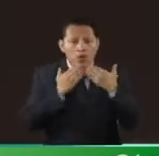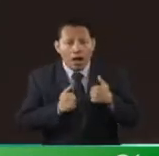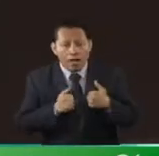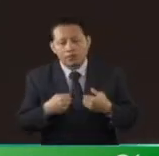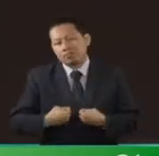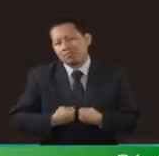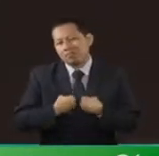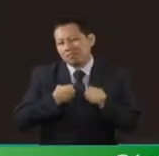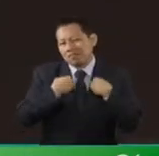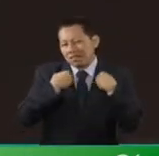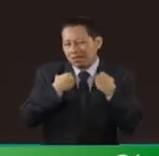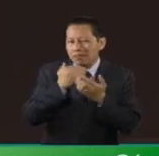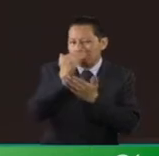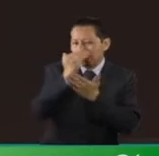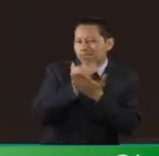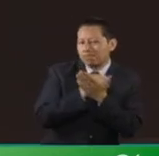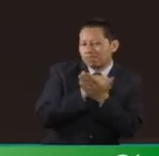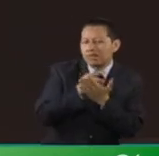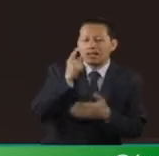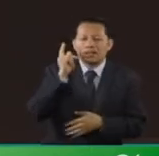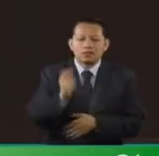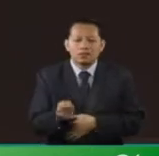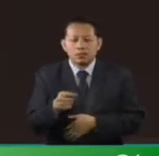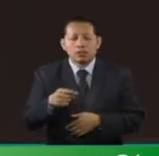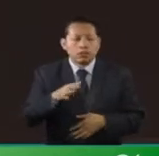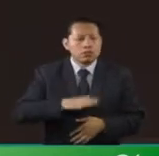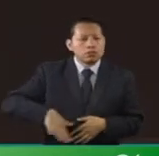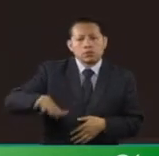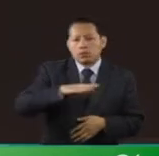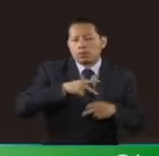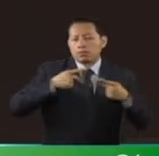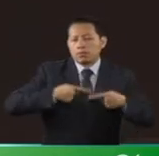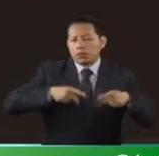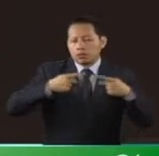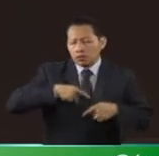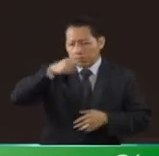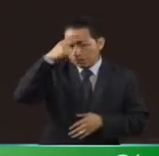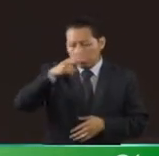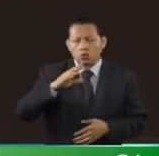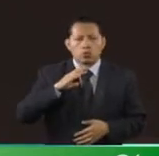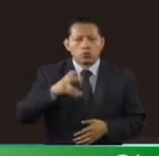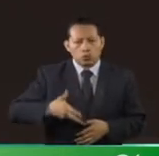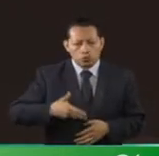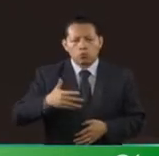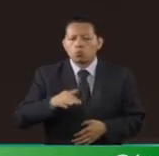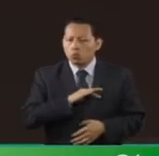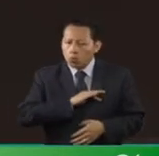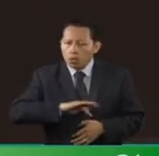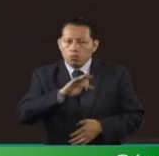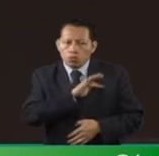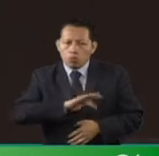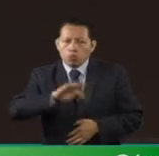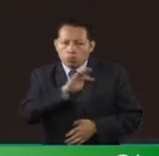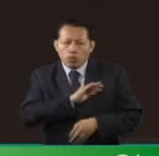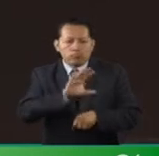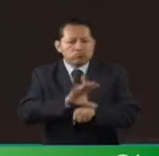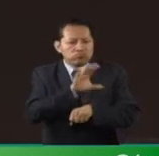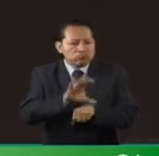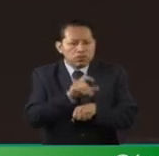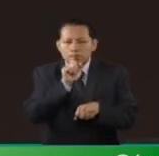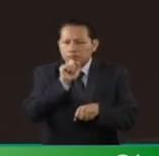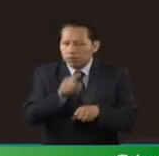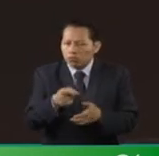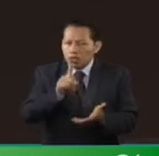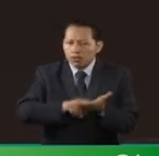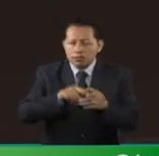vida. Los mexicanos somos y estamos orgullosos de las enormes capacidades y potencial energético con el que cuenta